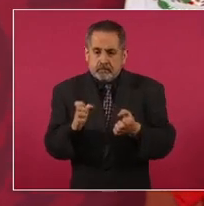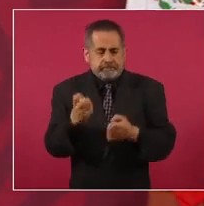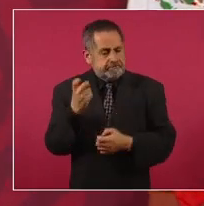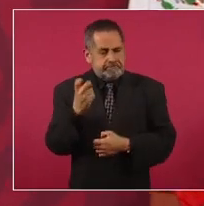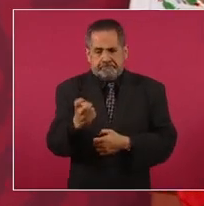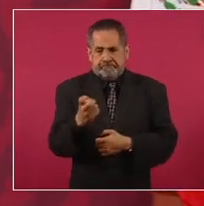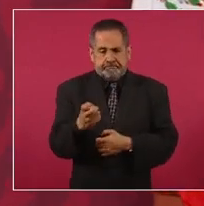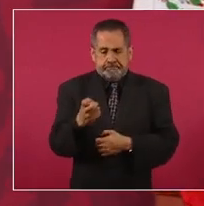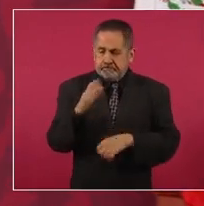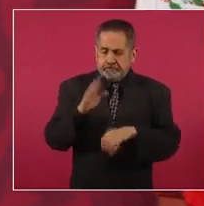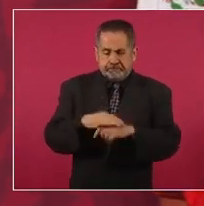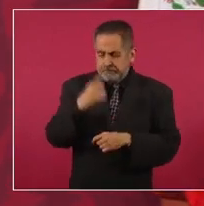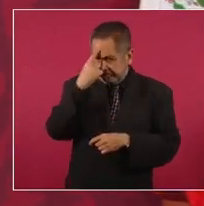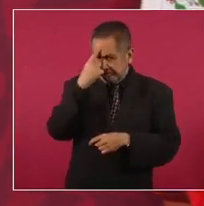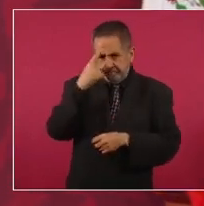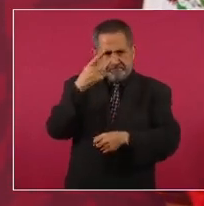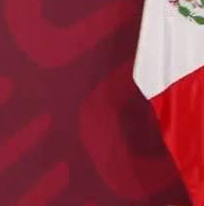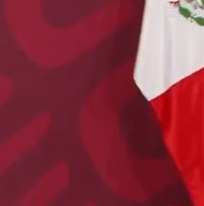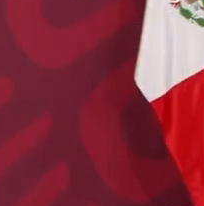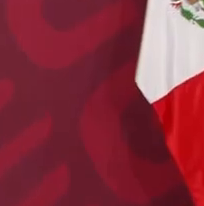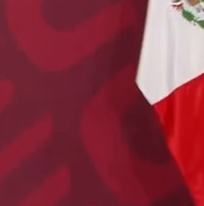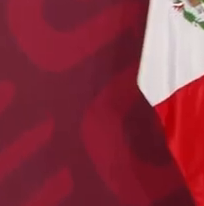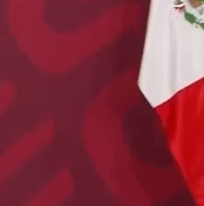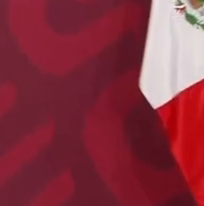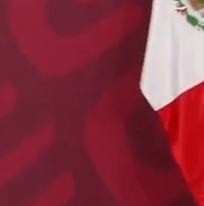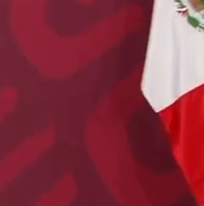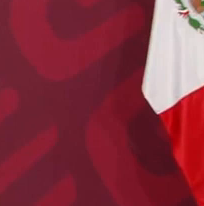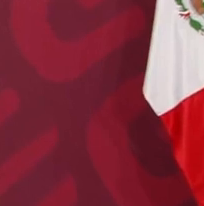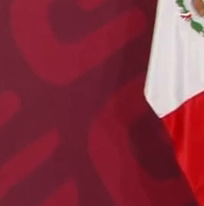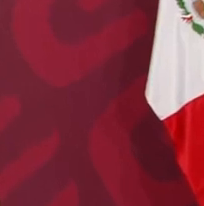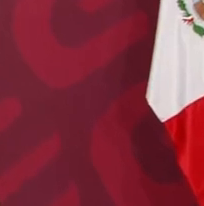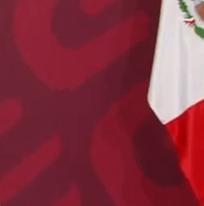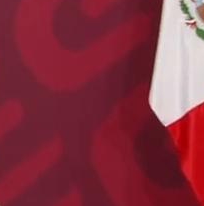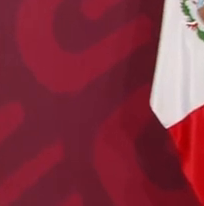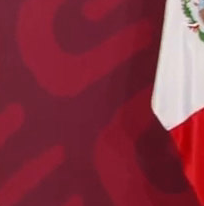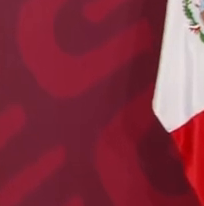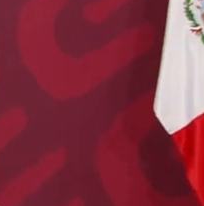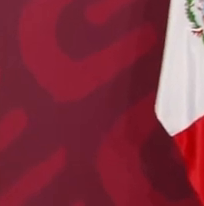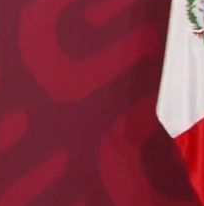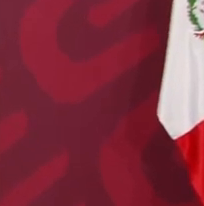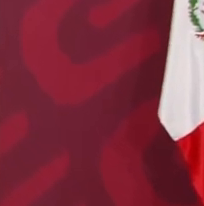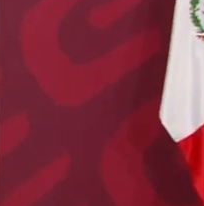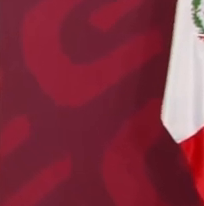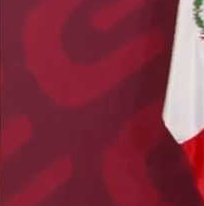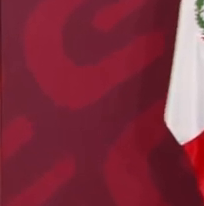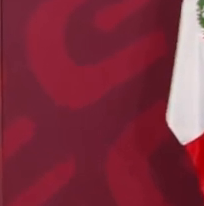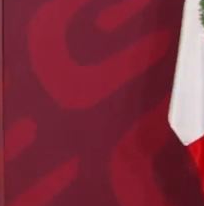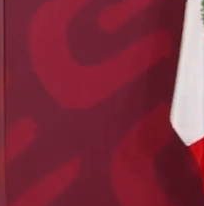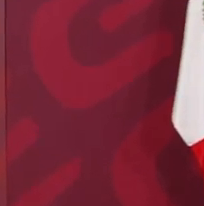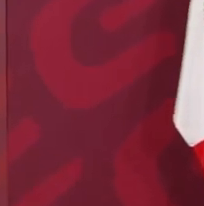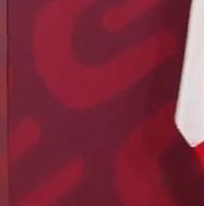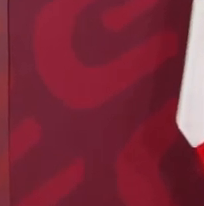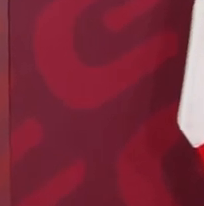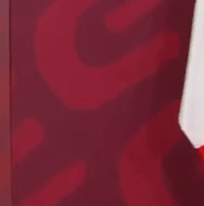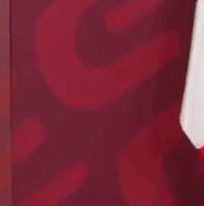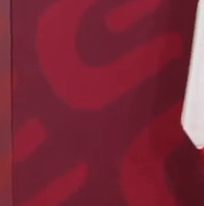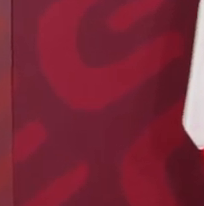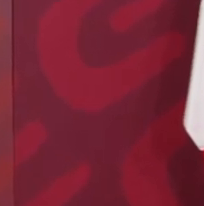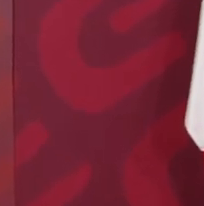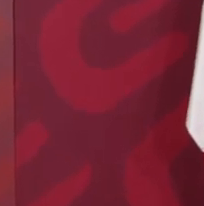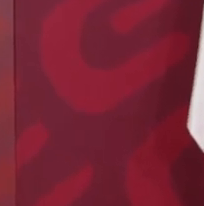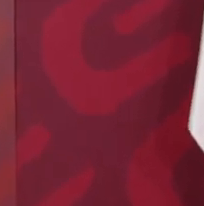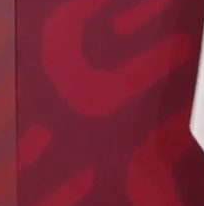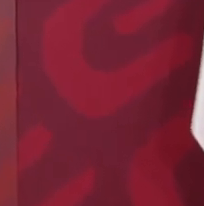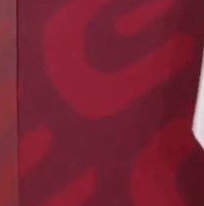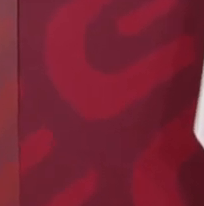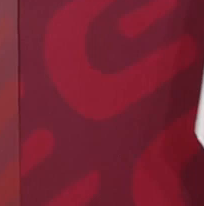que eso es lo que más nos importaba, porque estaba yo convencido desde el principio de